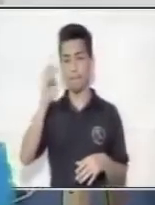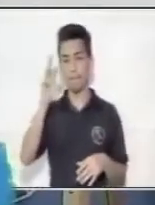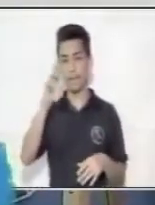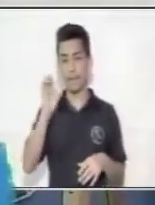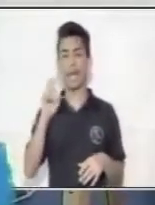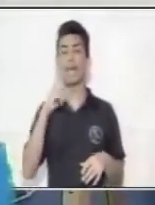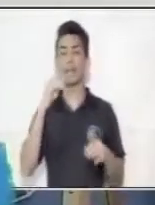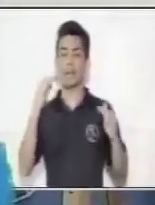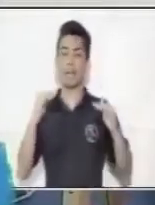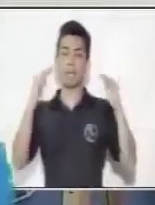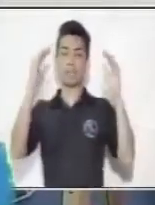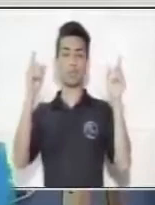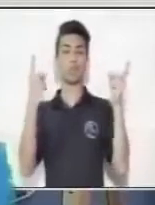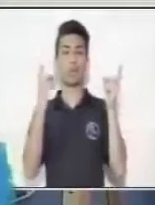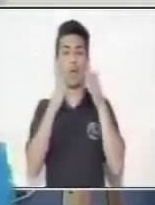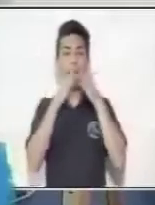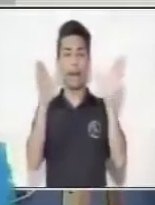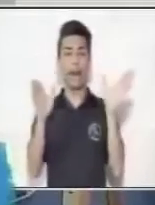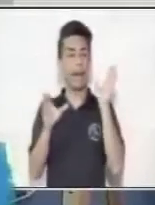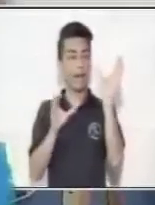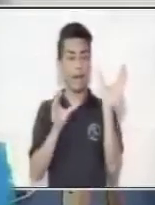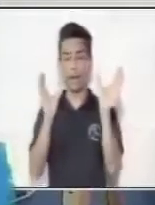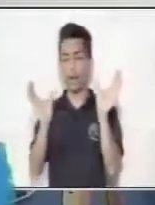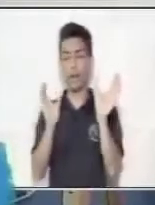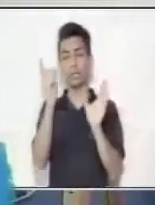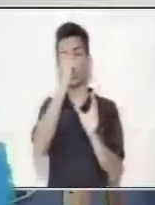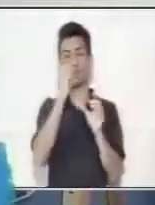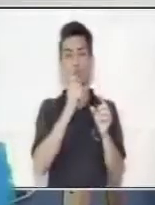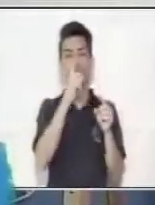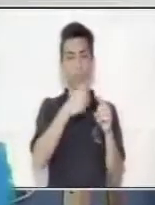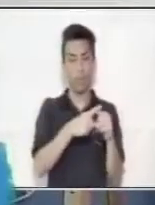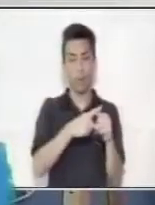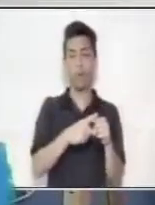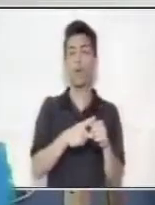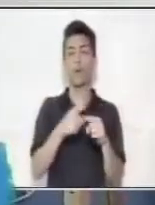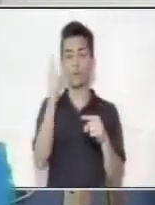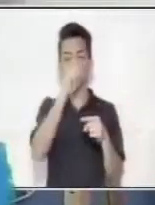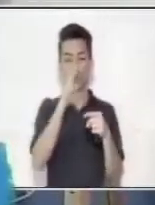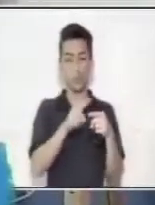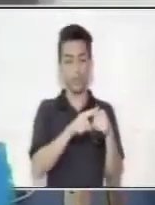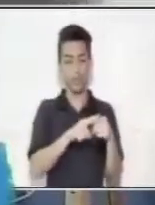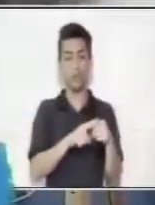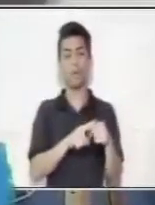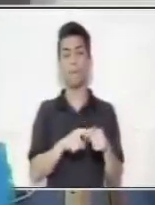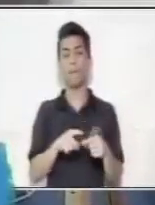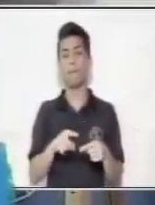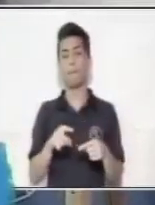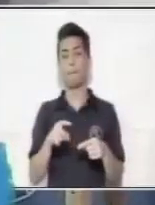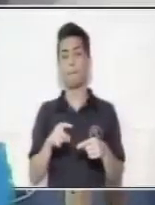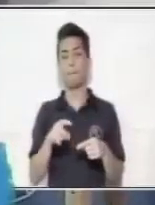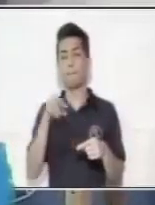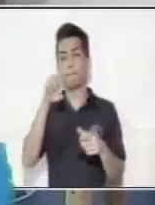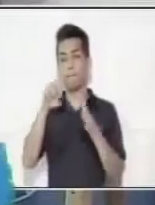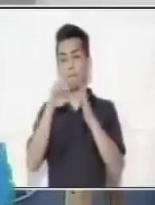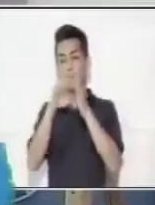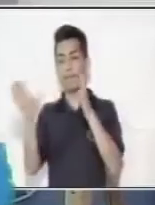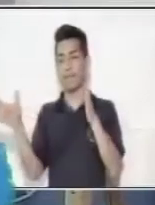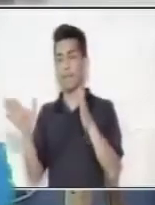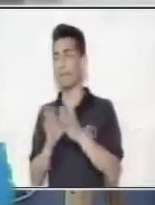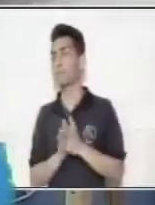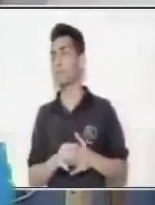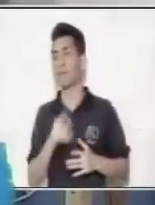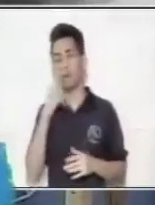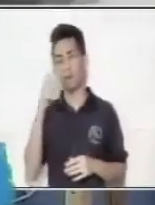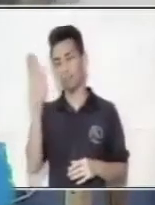mayores. Otro de los ejemplos que podemos identificar, y si gusta vamos a borrar aquí también para que podamos identificarlo, es